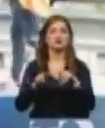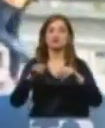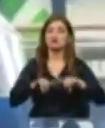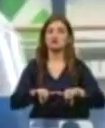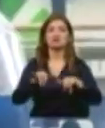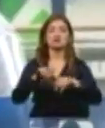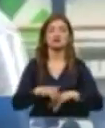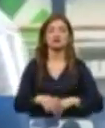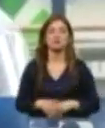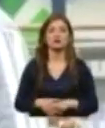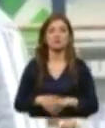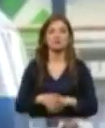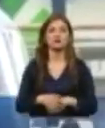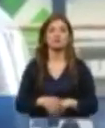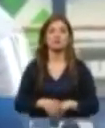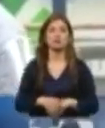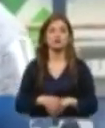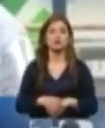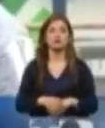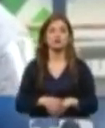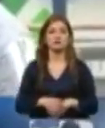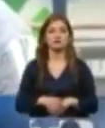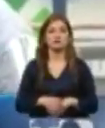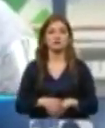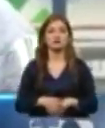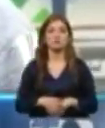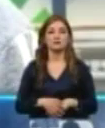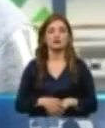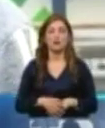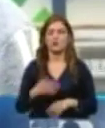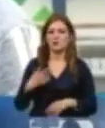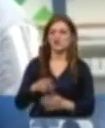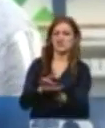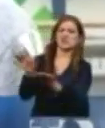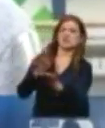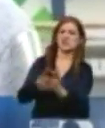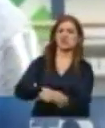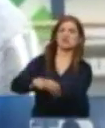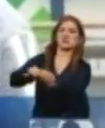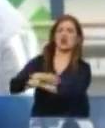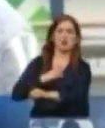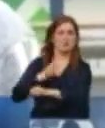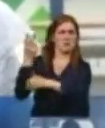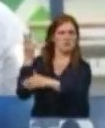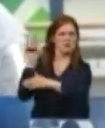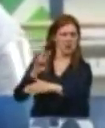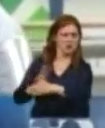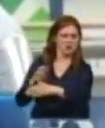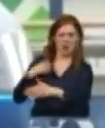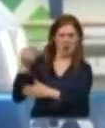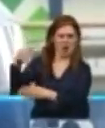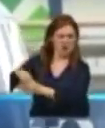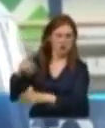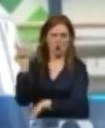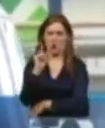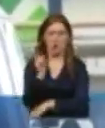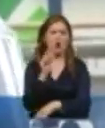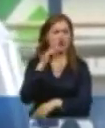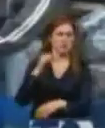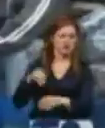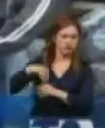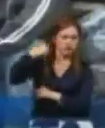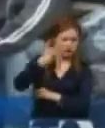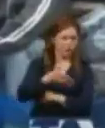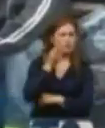seguirlos porque no vamos tampoco es para que nos hagan por la de las malas nos van a llevar para otro país que vamos a hacer otra en otro país venimos para un futuro para